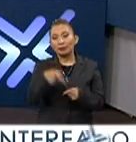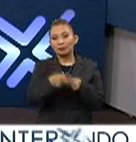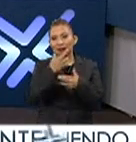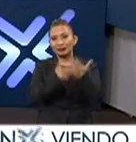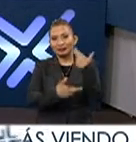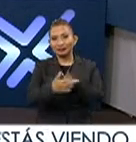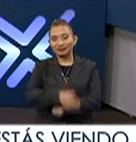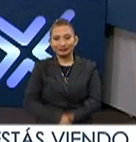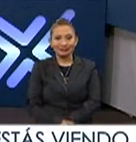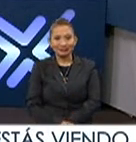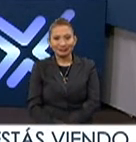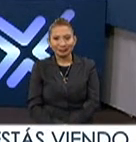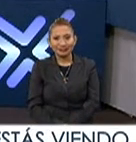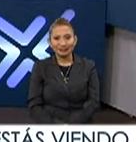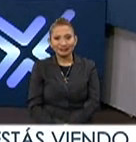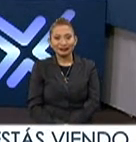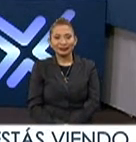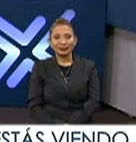pausa, regresamos.